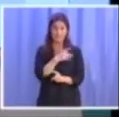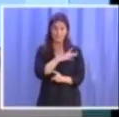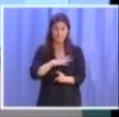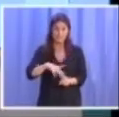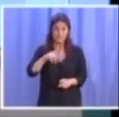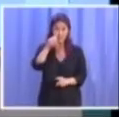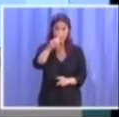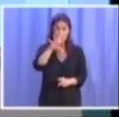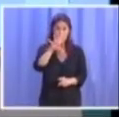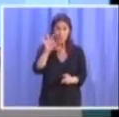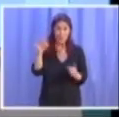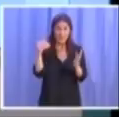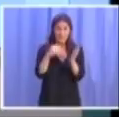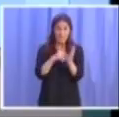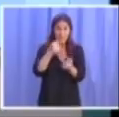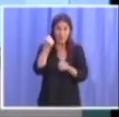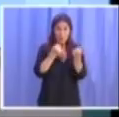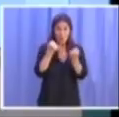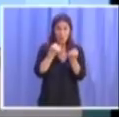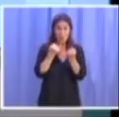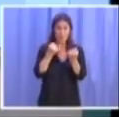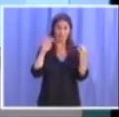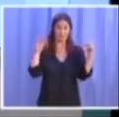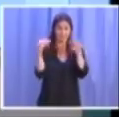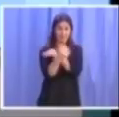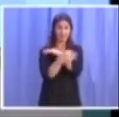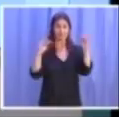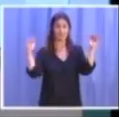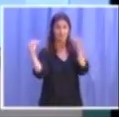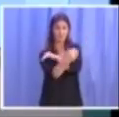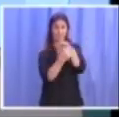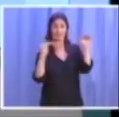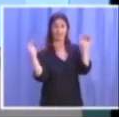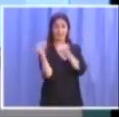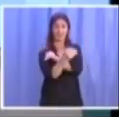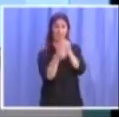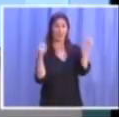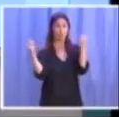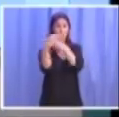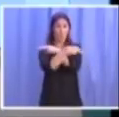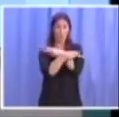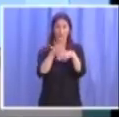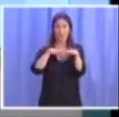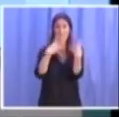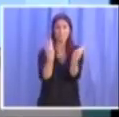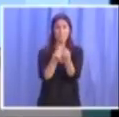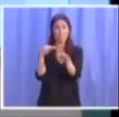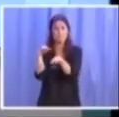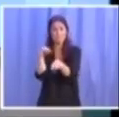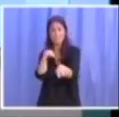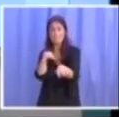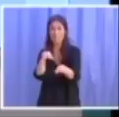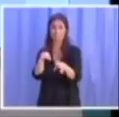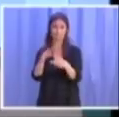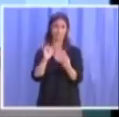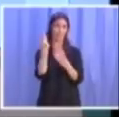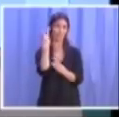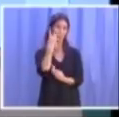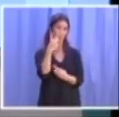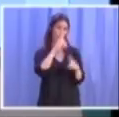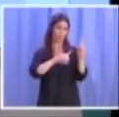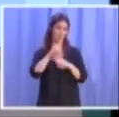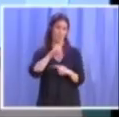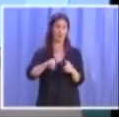150.000 coches diarios en el anillo de circunvalación absolutamente colapsado, tenemos dos problemas. 3 horas